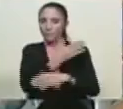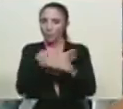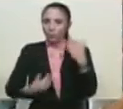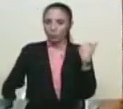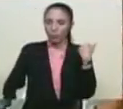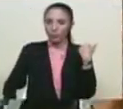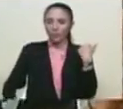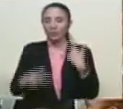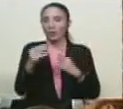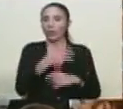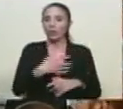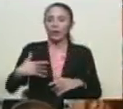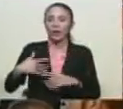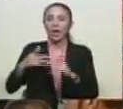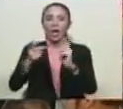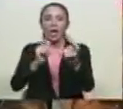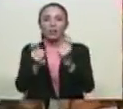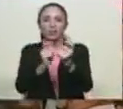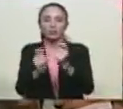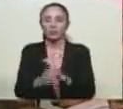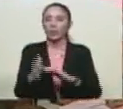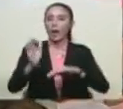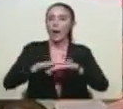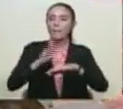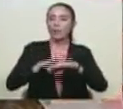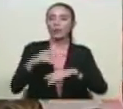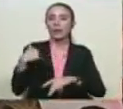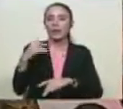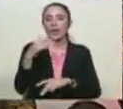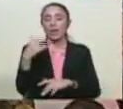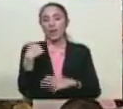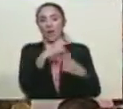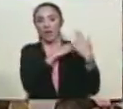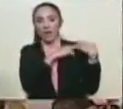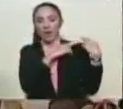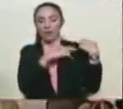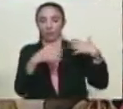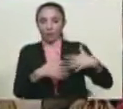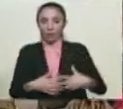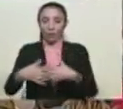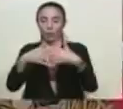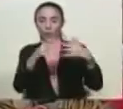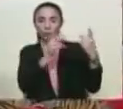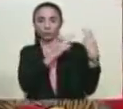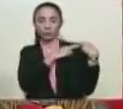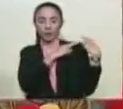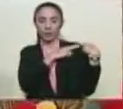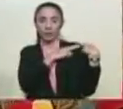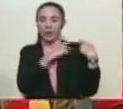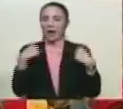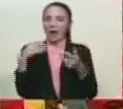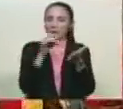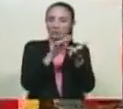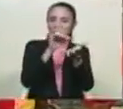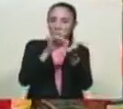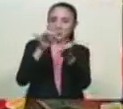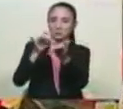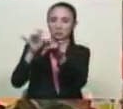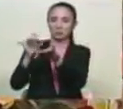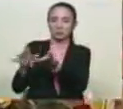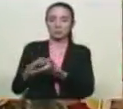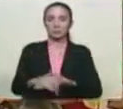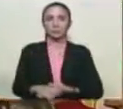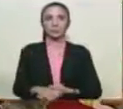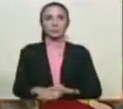Los desprecia, los usa y los desusa. Los usa y